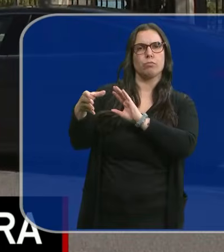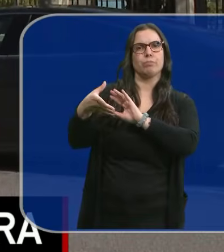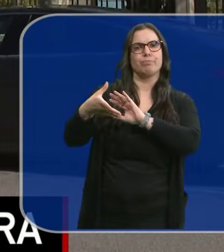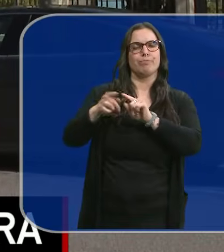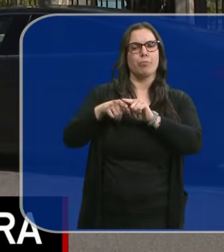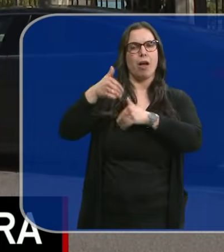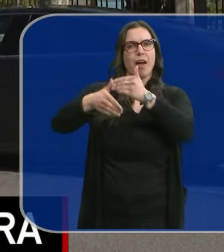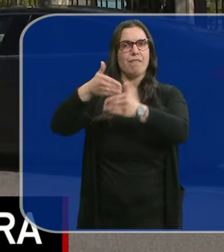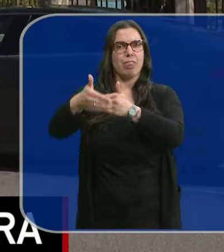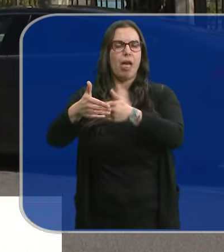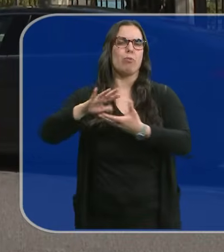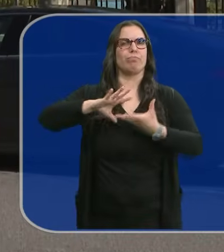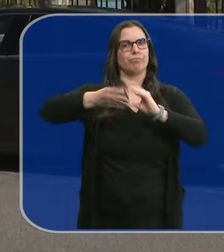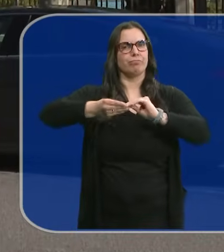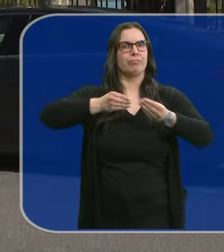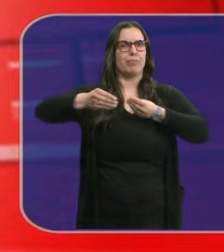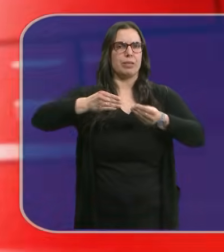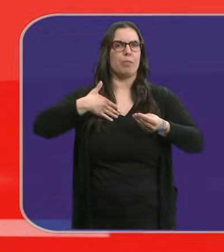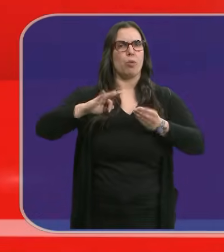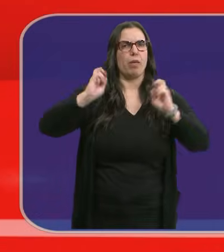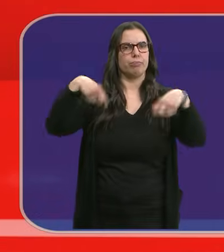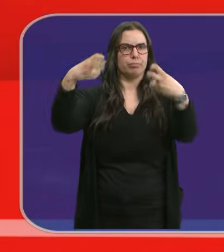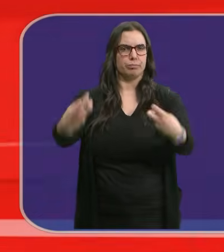según avance el conflicto de Oriente Medio.